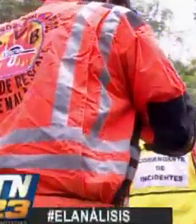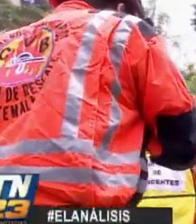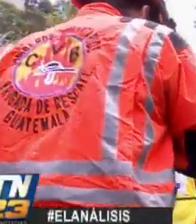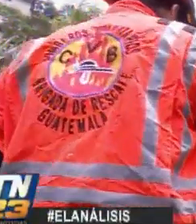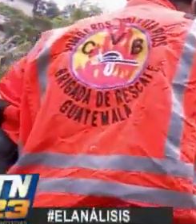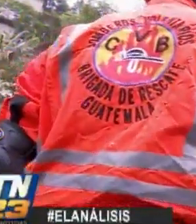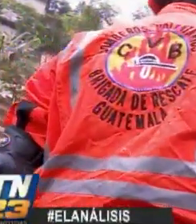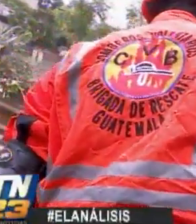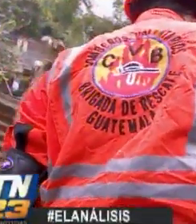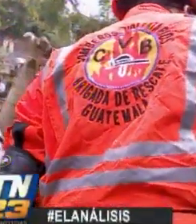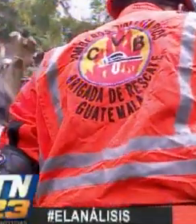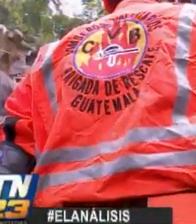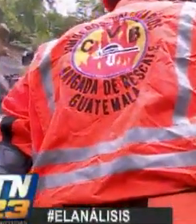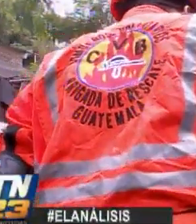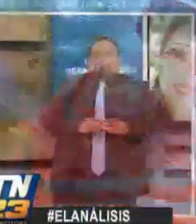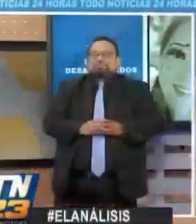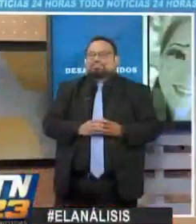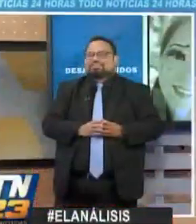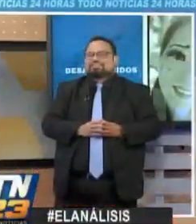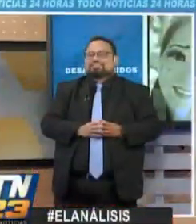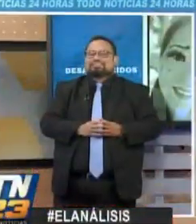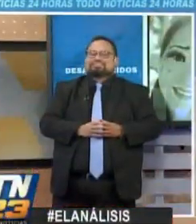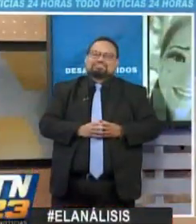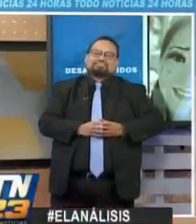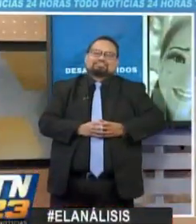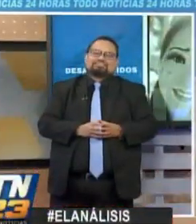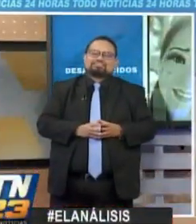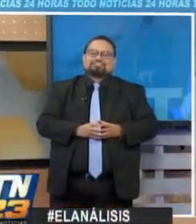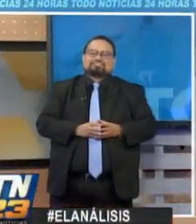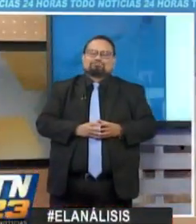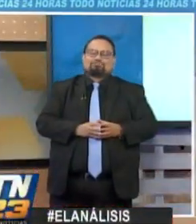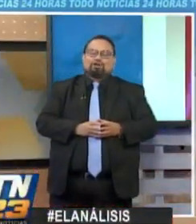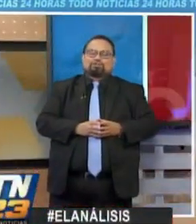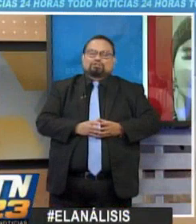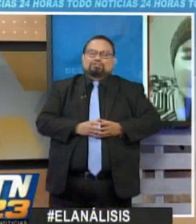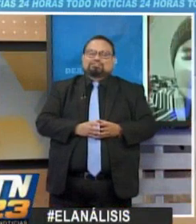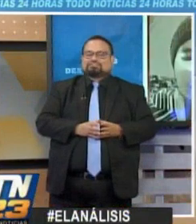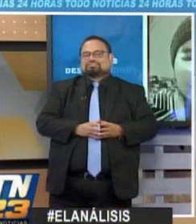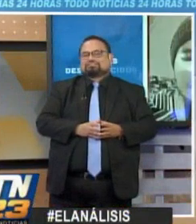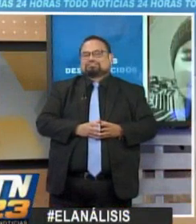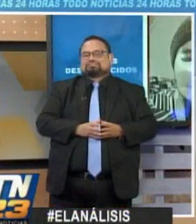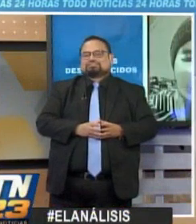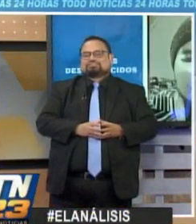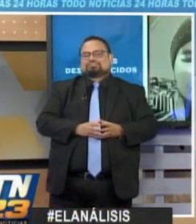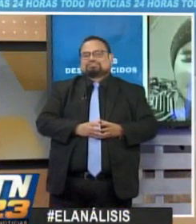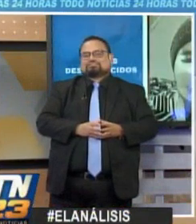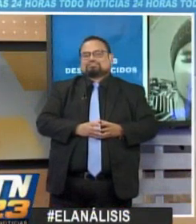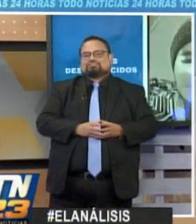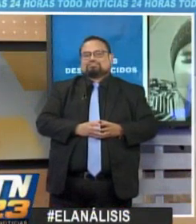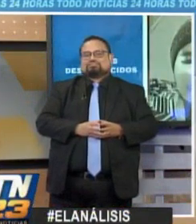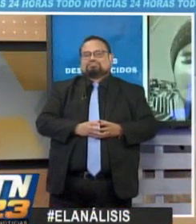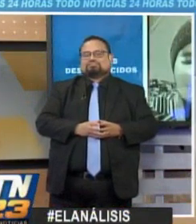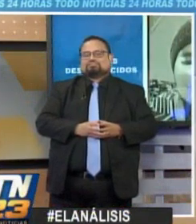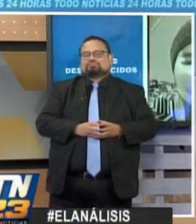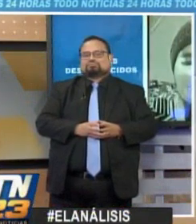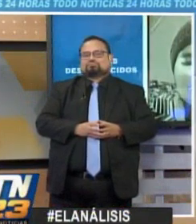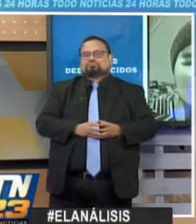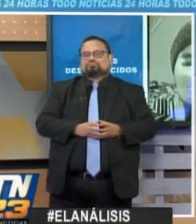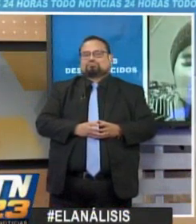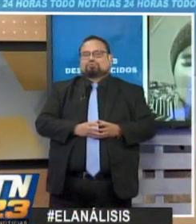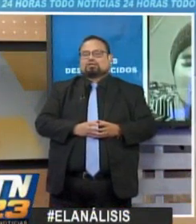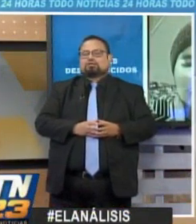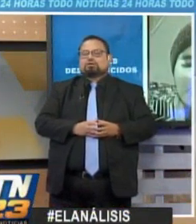entre los dedos. Como el agua que está lloviendo, Está lloviendo recio aquí en la zona 11, se escucha mucho aquí en el techo. Pero,